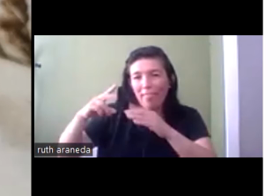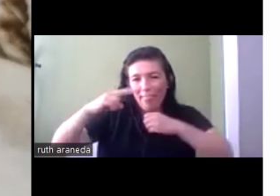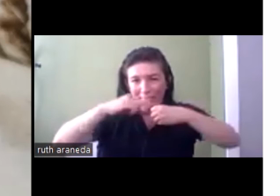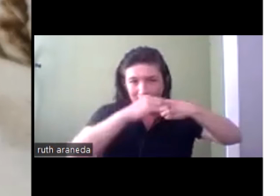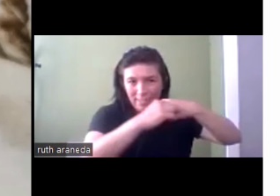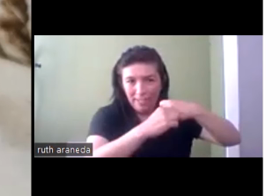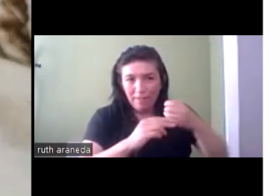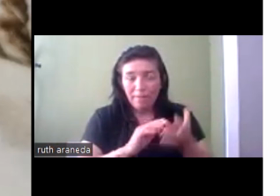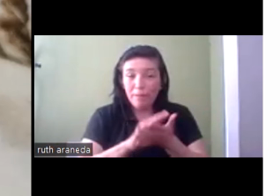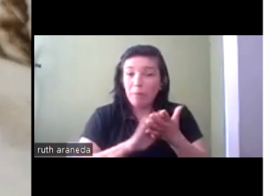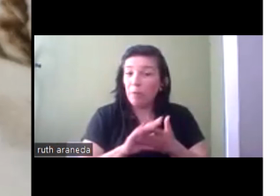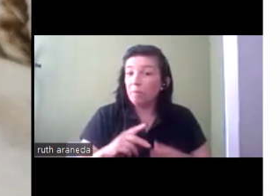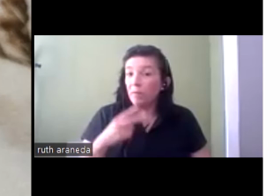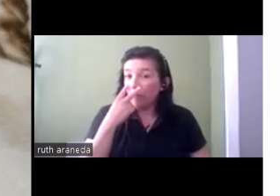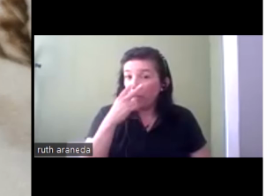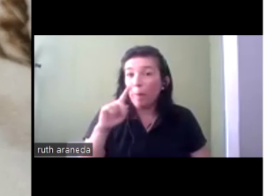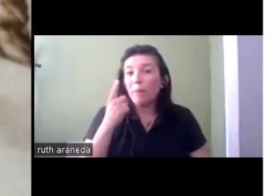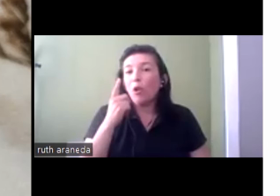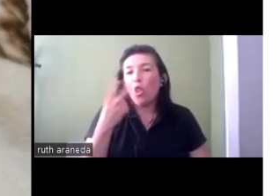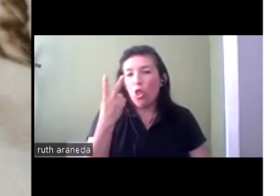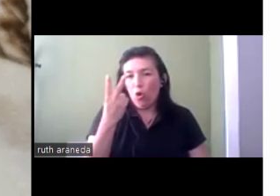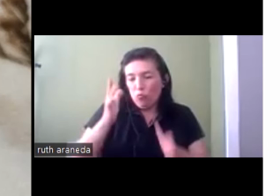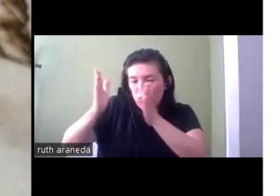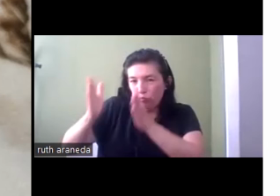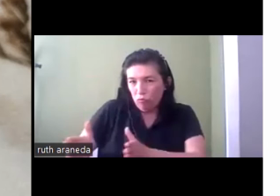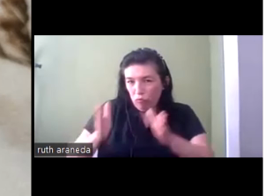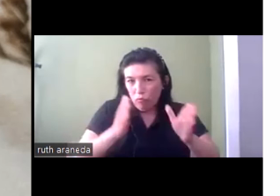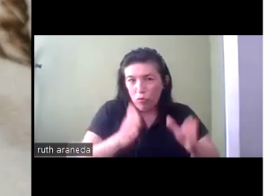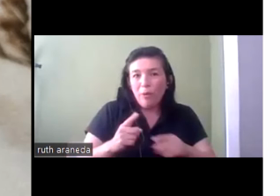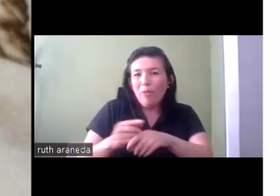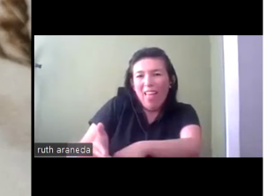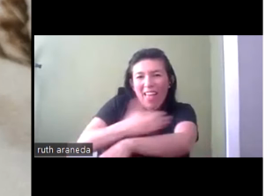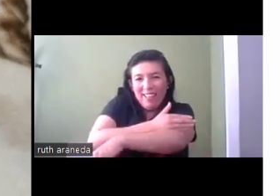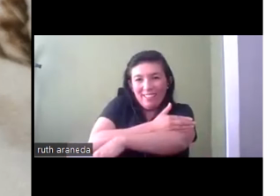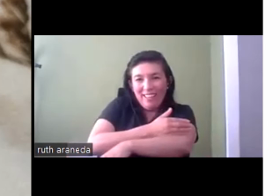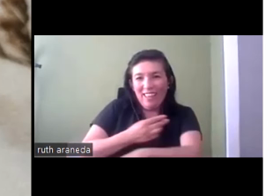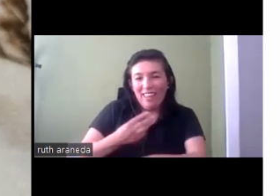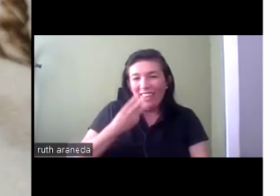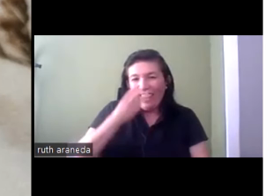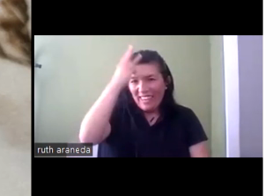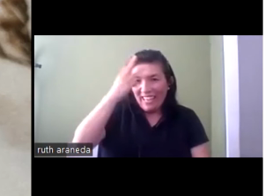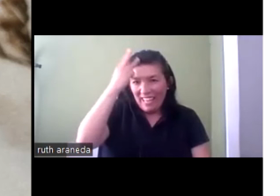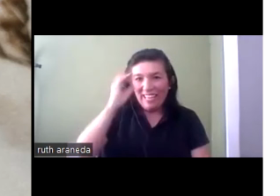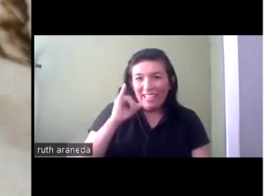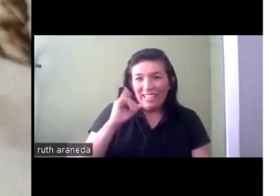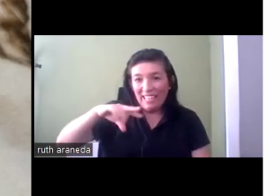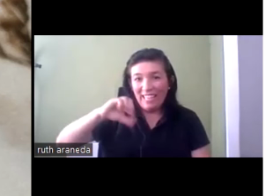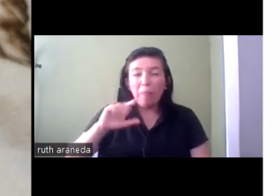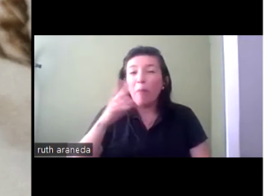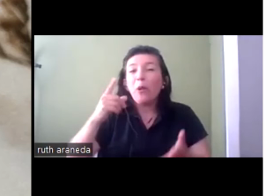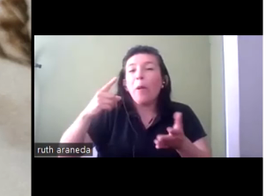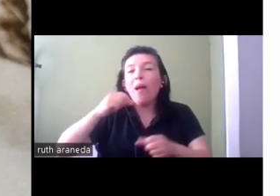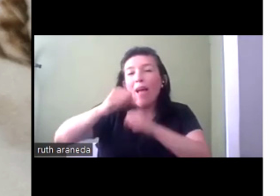podemos distinguir dos momentos. Un momento preincaico, iría aproximadamente desde el año 1000 hasta el